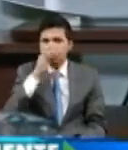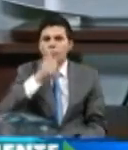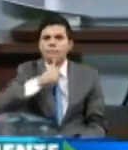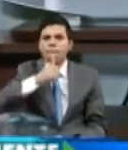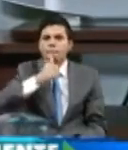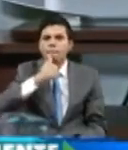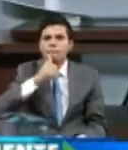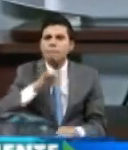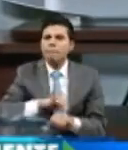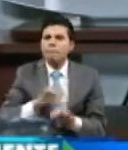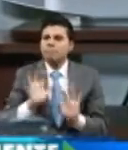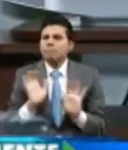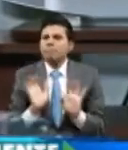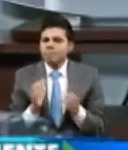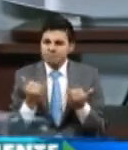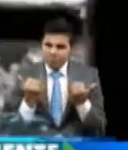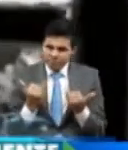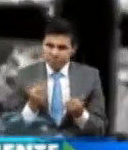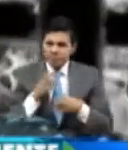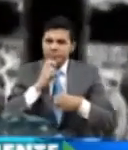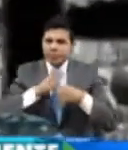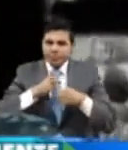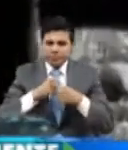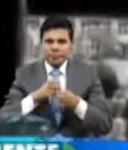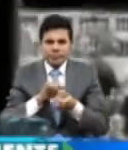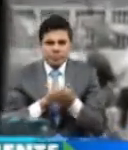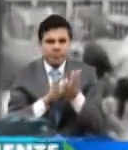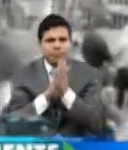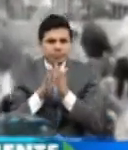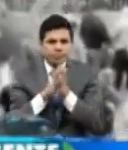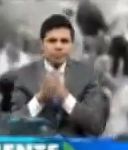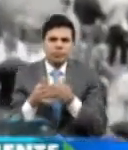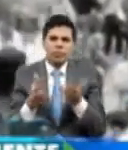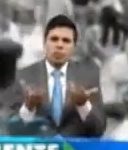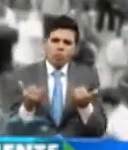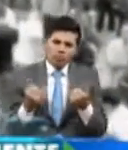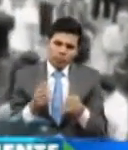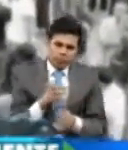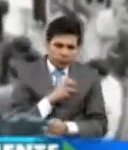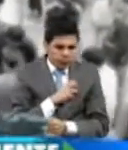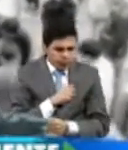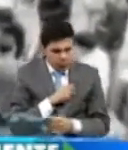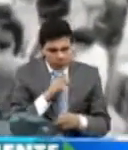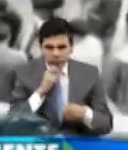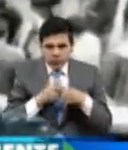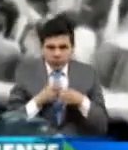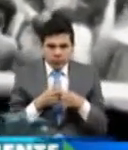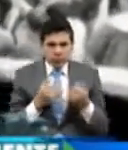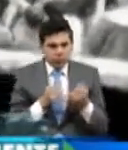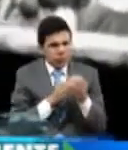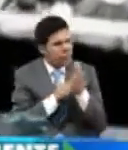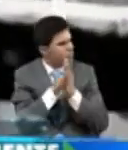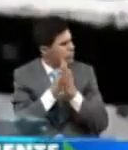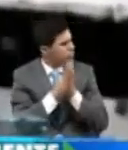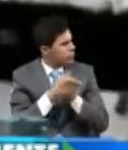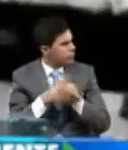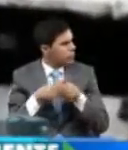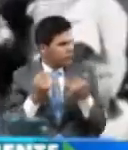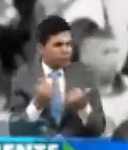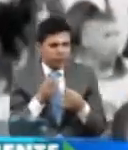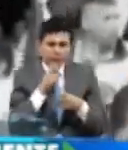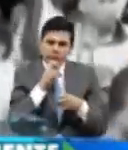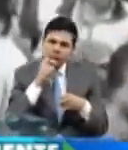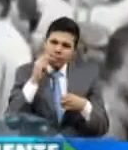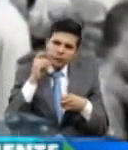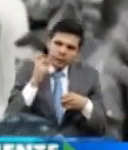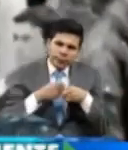no había más nada. Entonces fue algo, una historia que no se lo deseo yo a nadie en la vida. Fue tremendo porque en medio del frío y ese frío